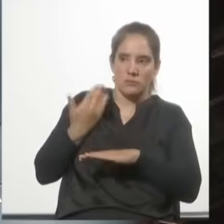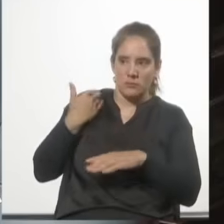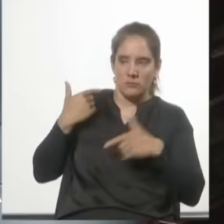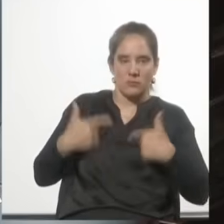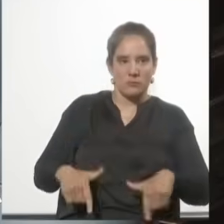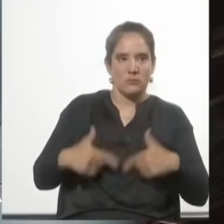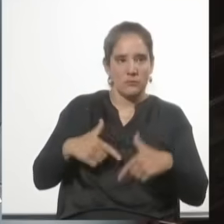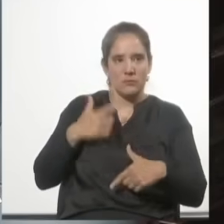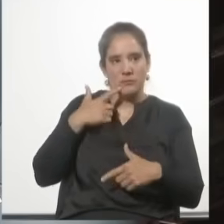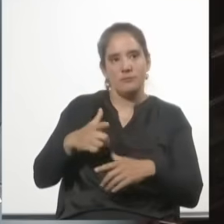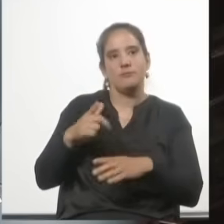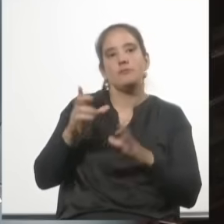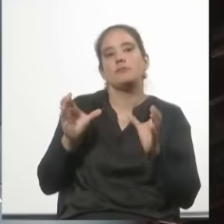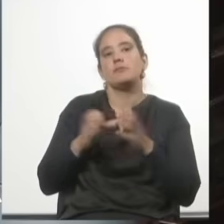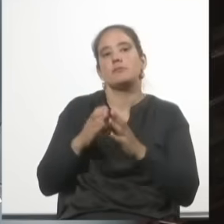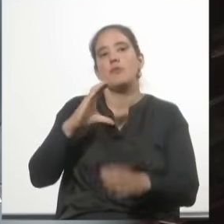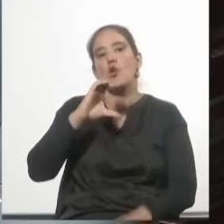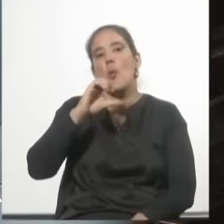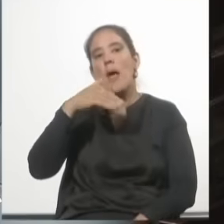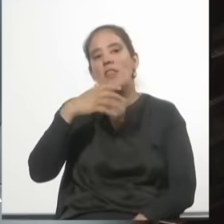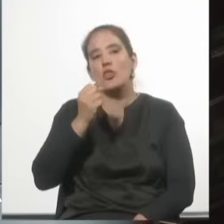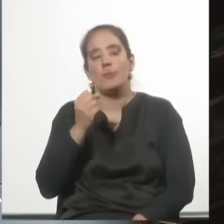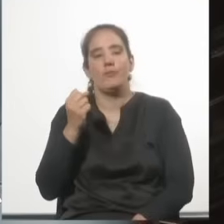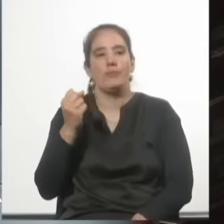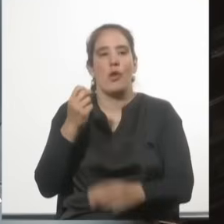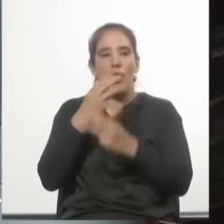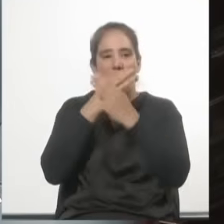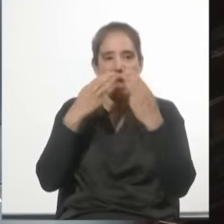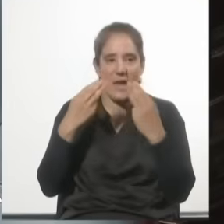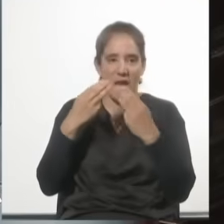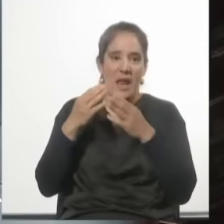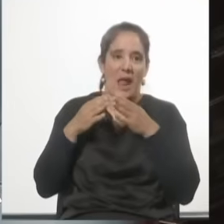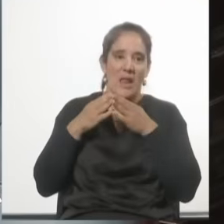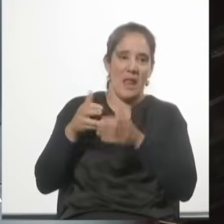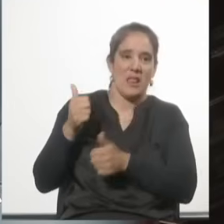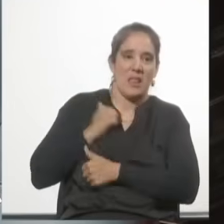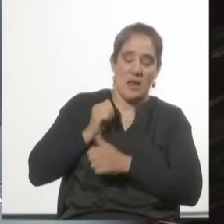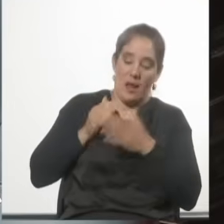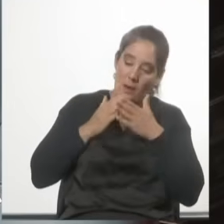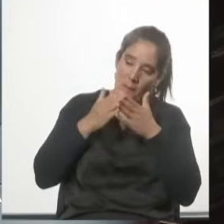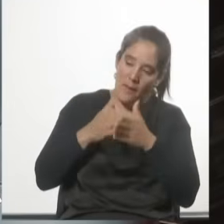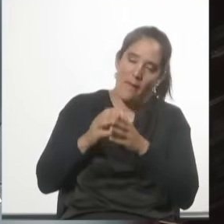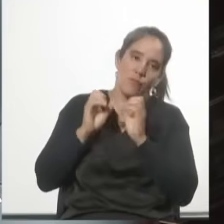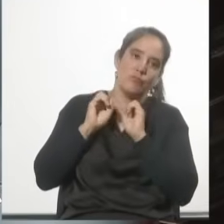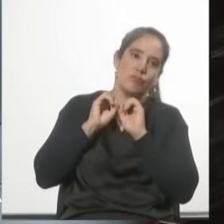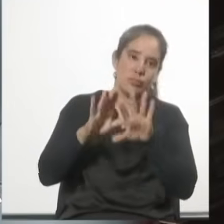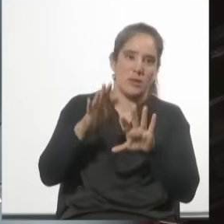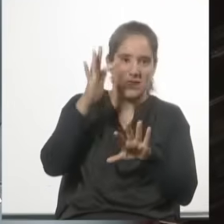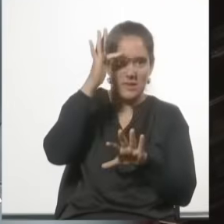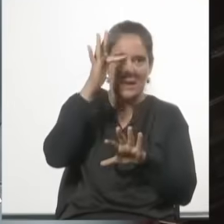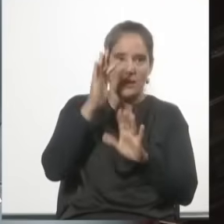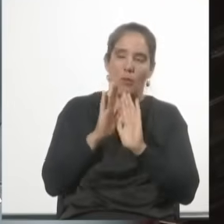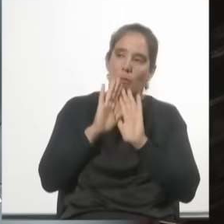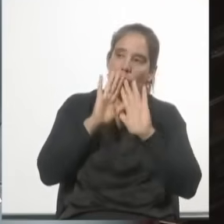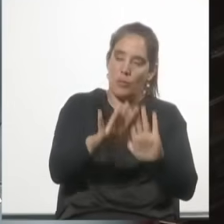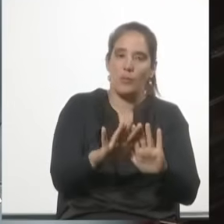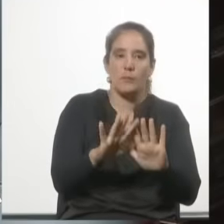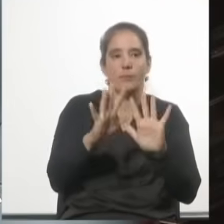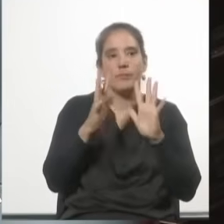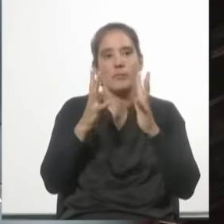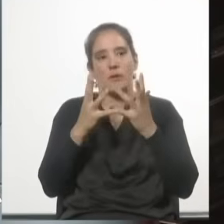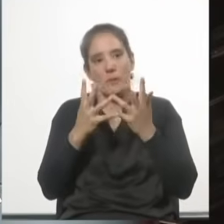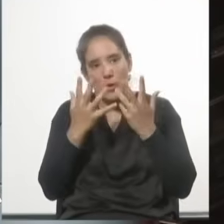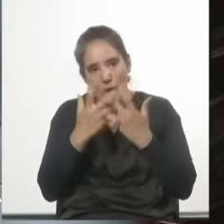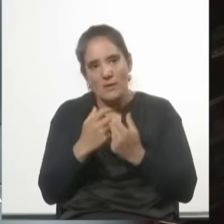el Comando General de la Armada todo el control técnico respecto de la ejecución del contrato, así como le delegaron funciones de ordenador del